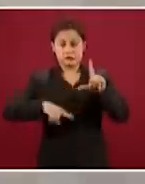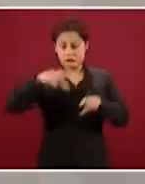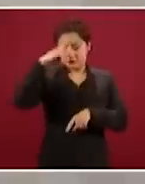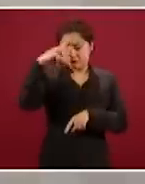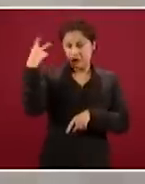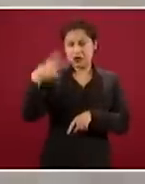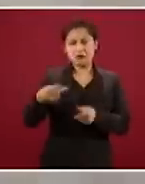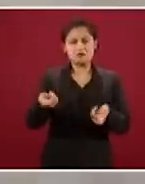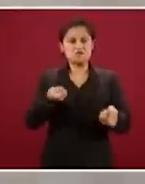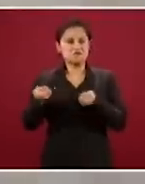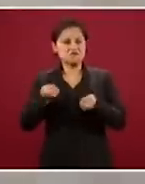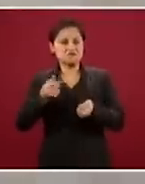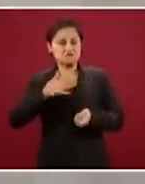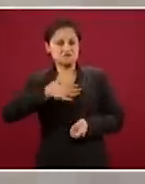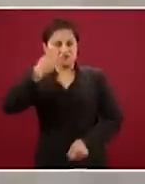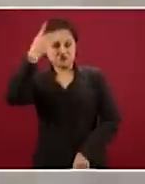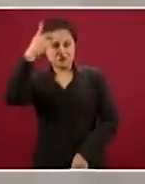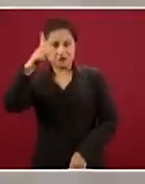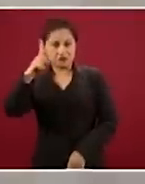con